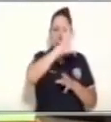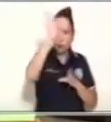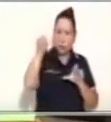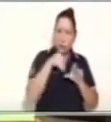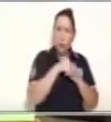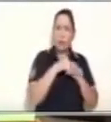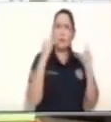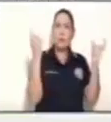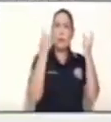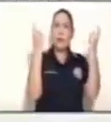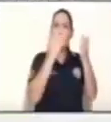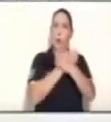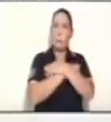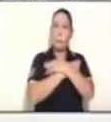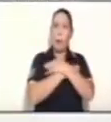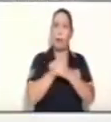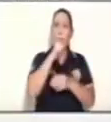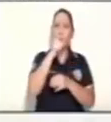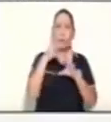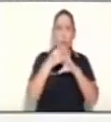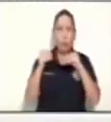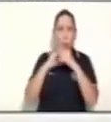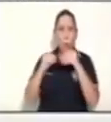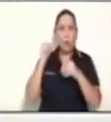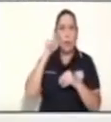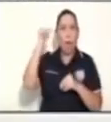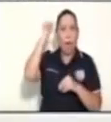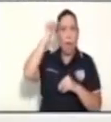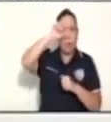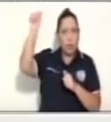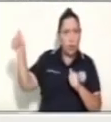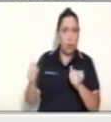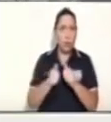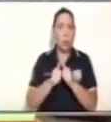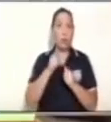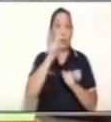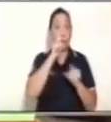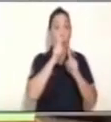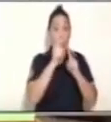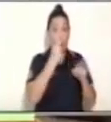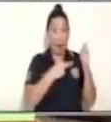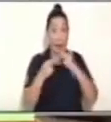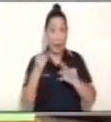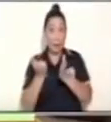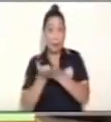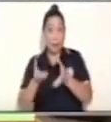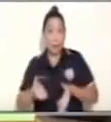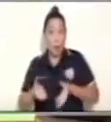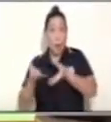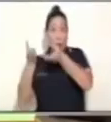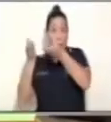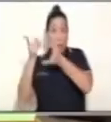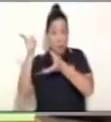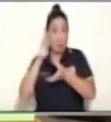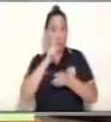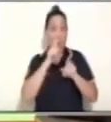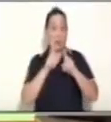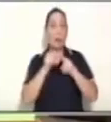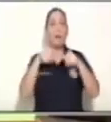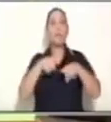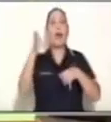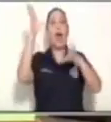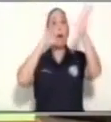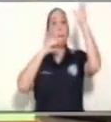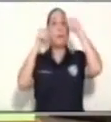hoy, compártelo con el adulto que te acompaña o cuando regresen a casa para así garantizar que aprendiste en este